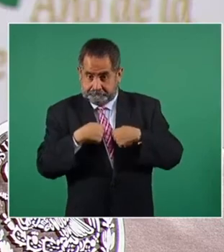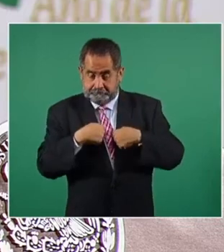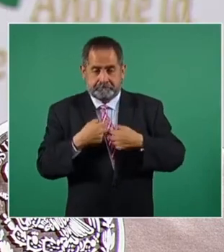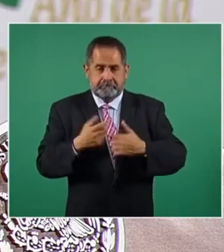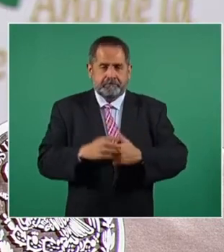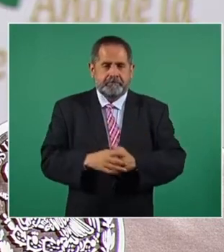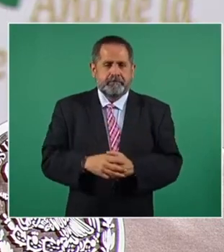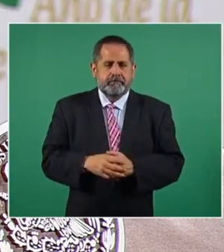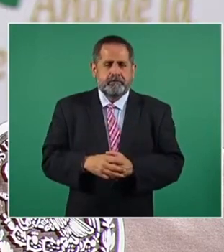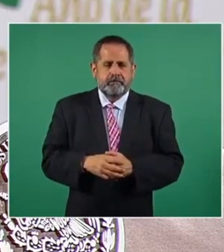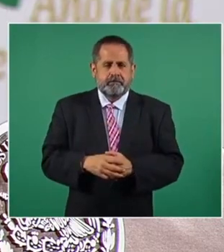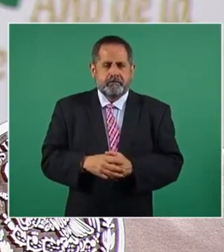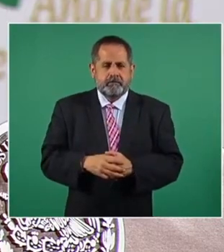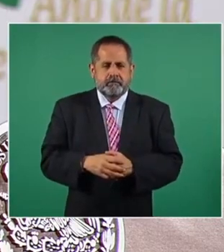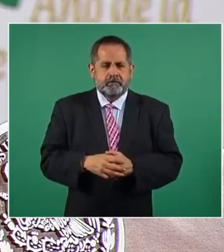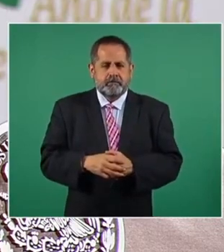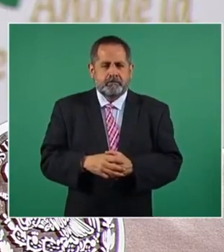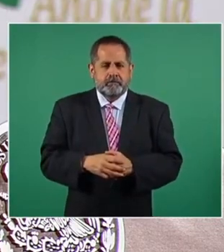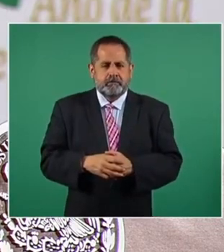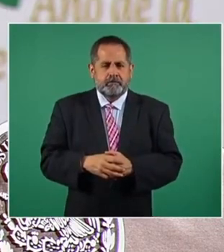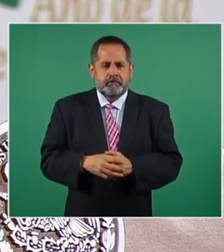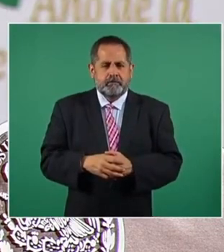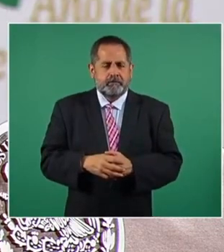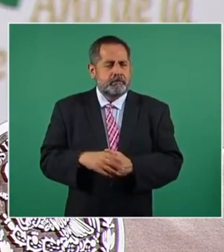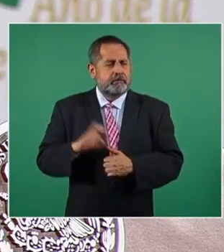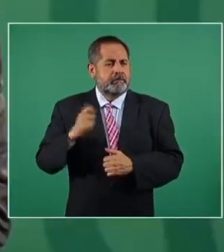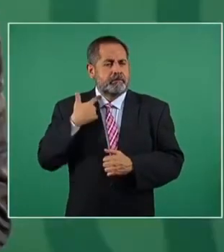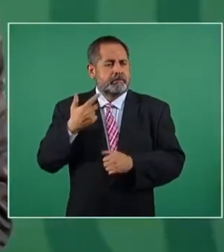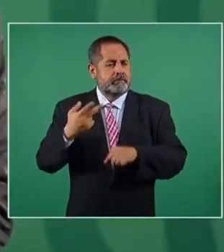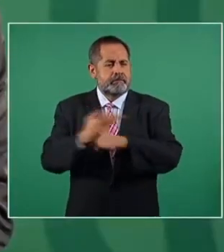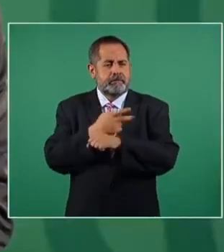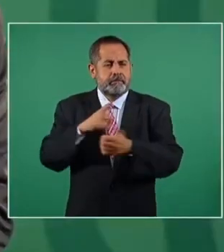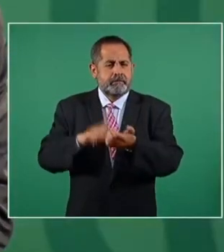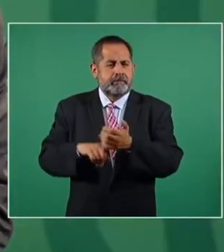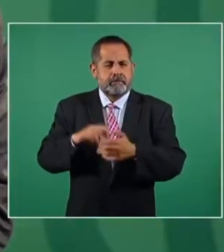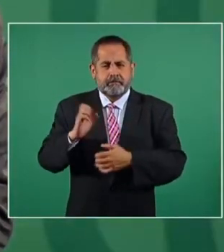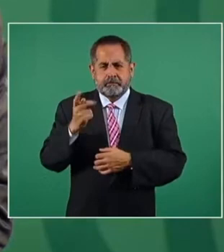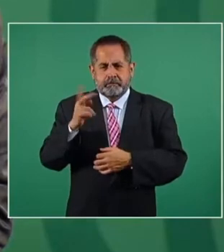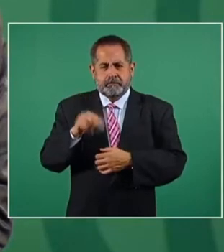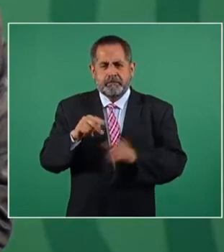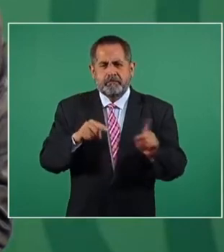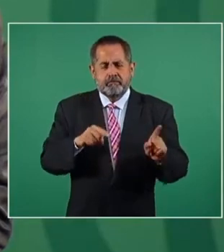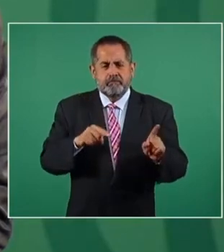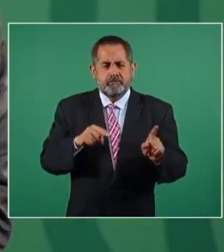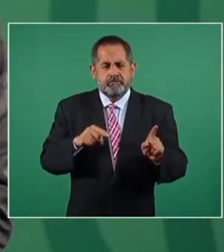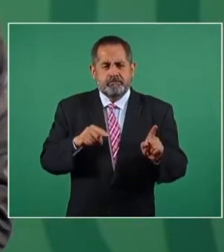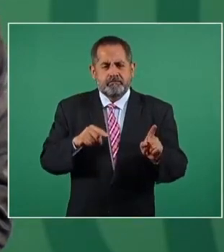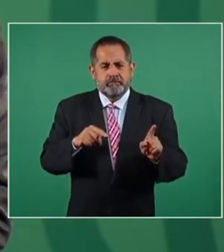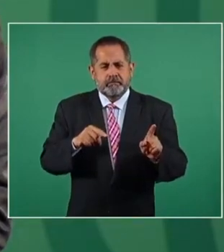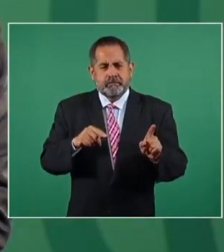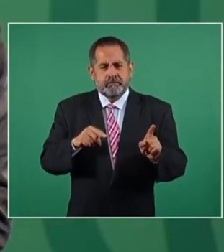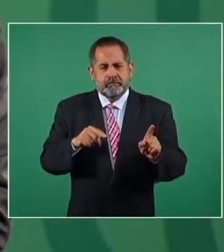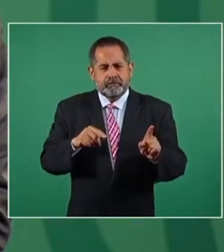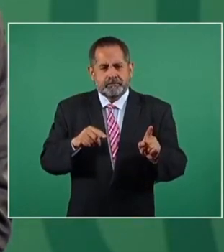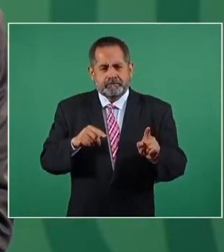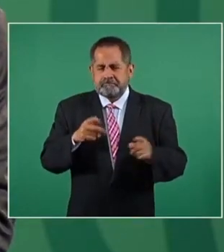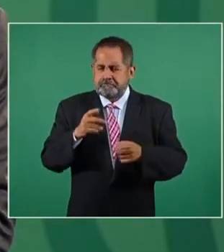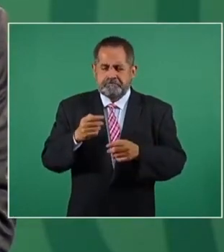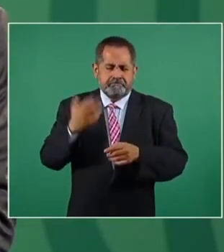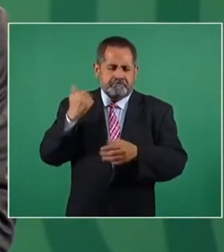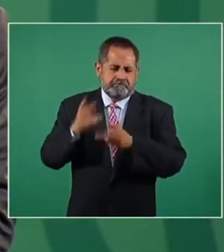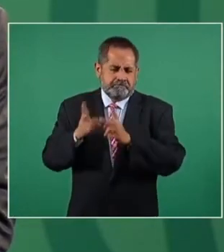y todos los hechos del pasado, el presidente me comentó desde las primeras veces que hablamos